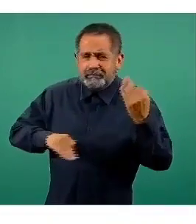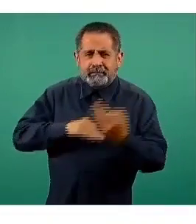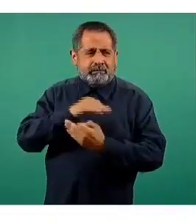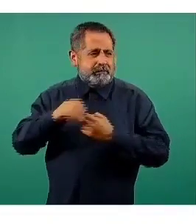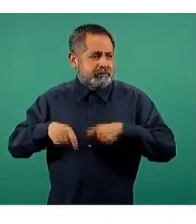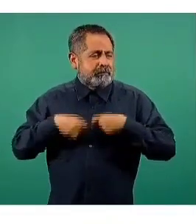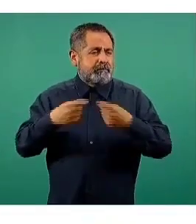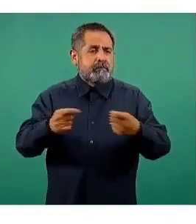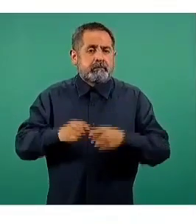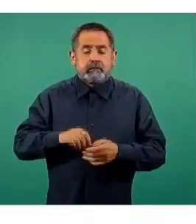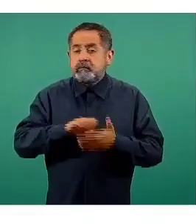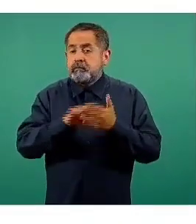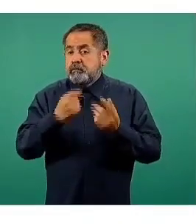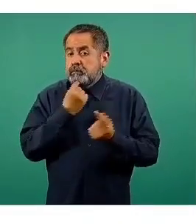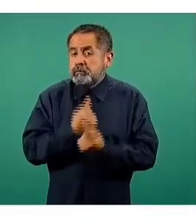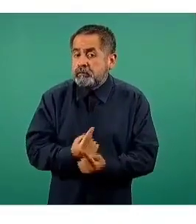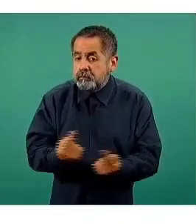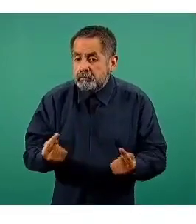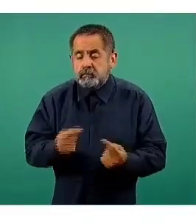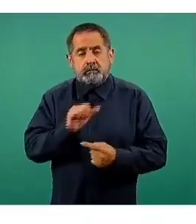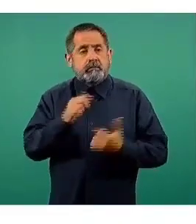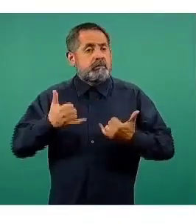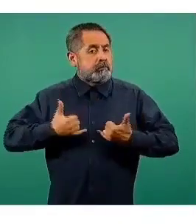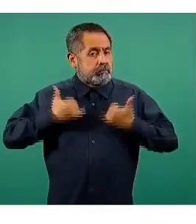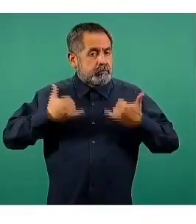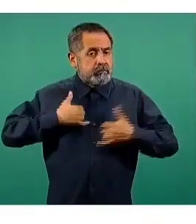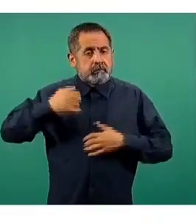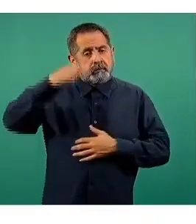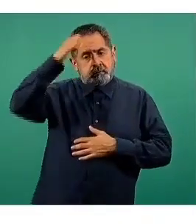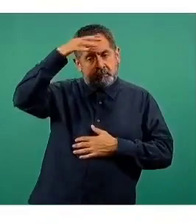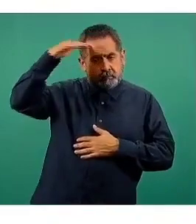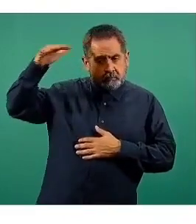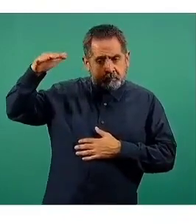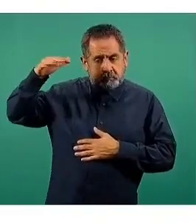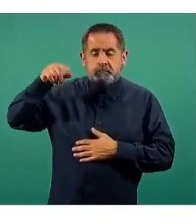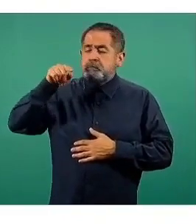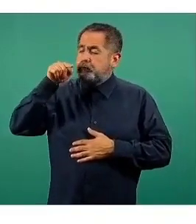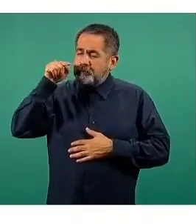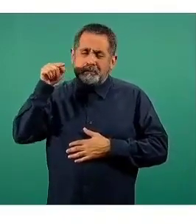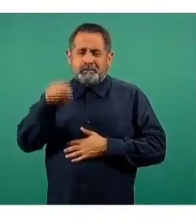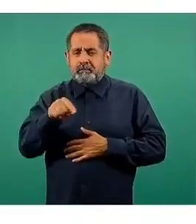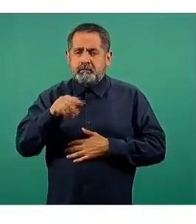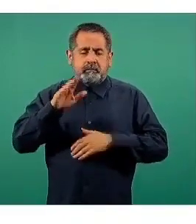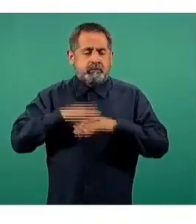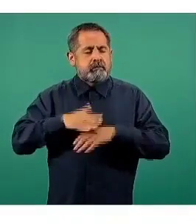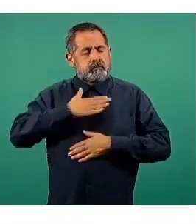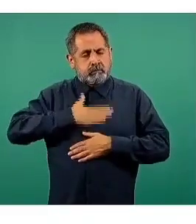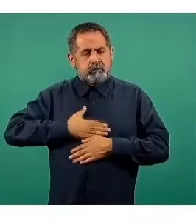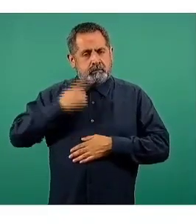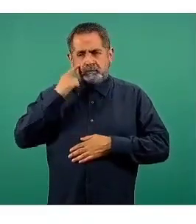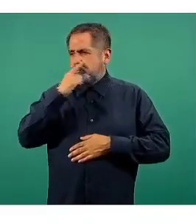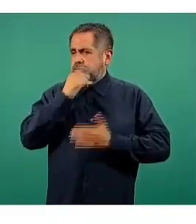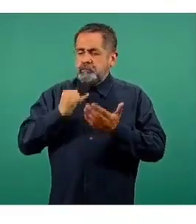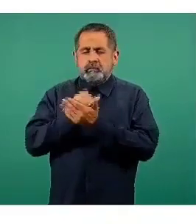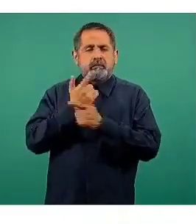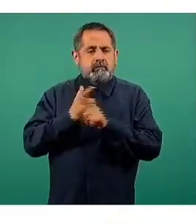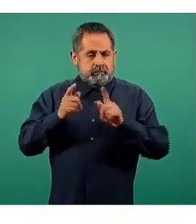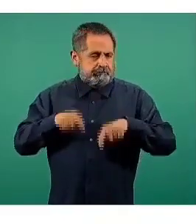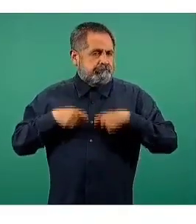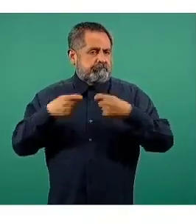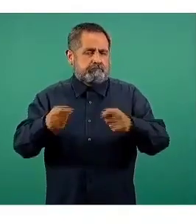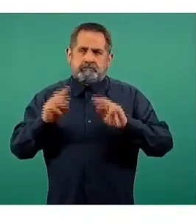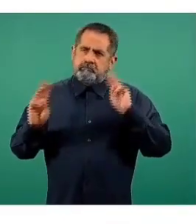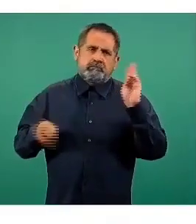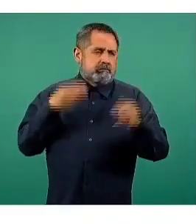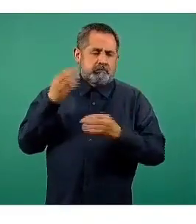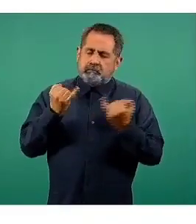La vacunación infantil, de los jóvenes y de los adultos mayores es la más democrática y efectiva intervención de salud en el